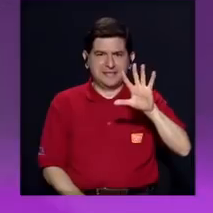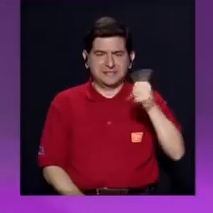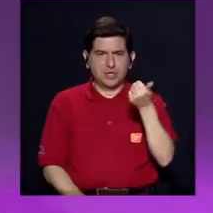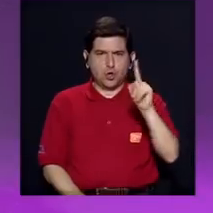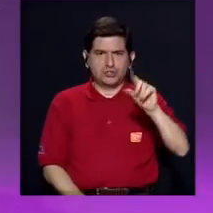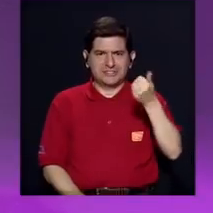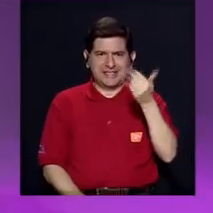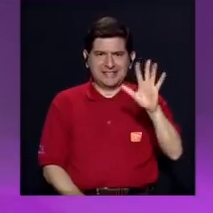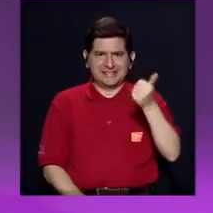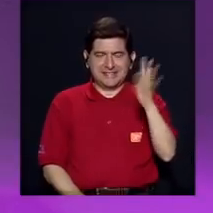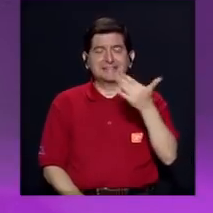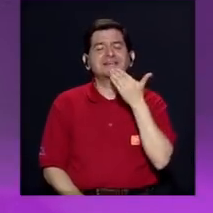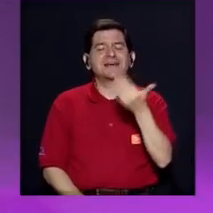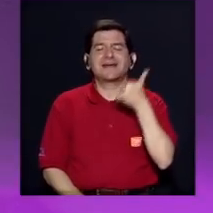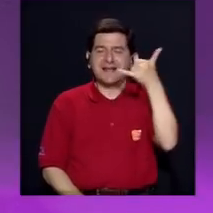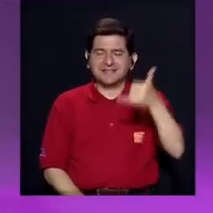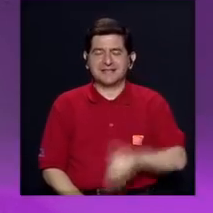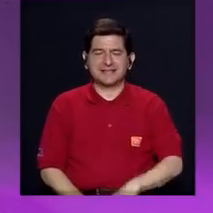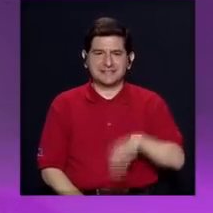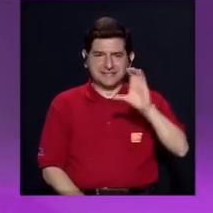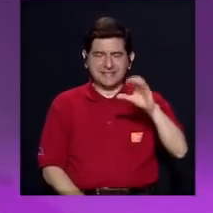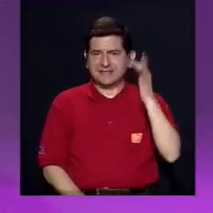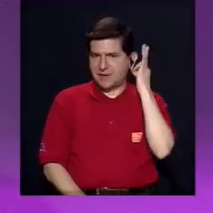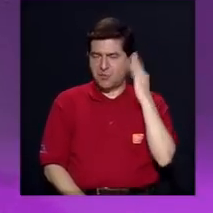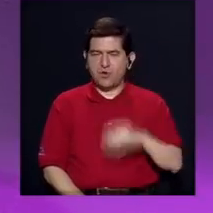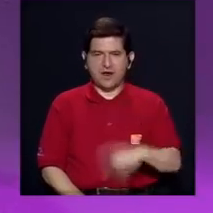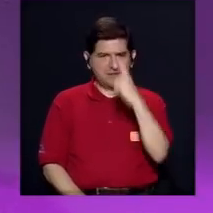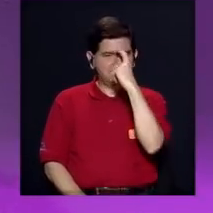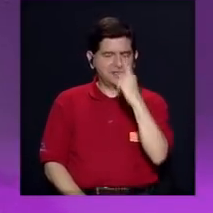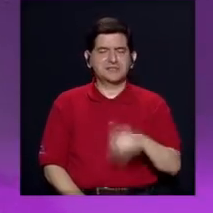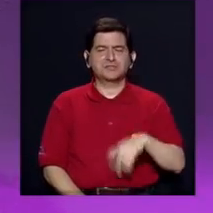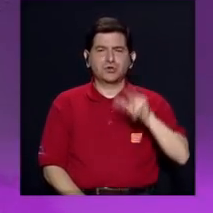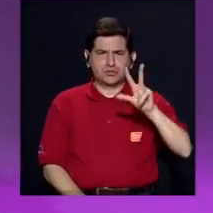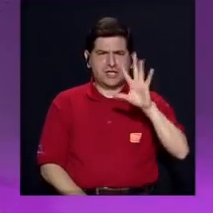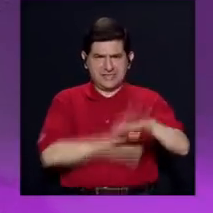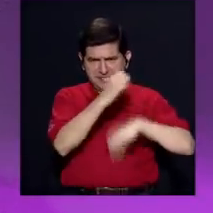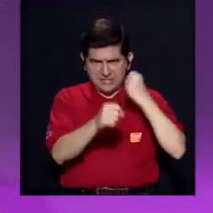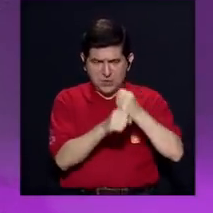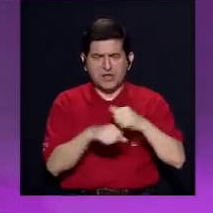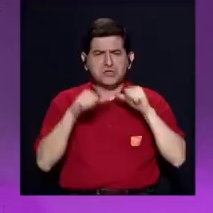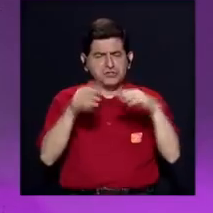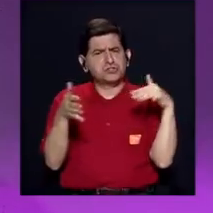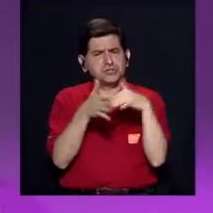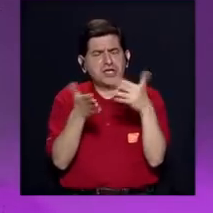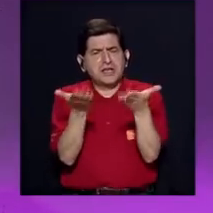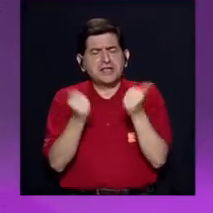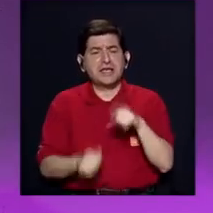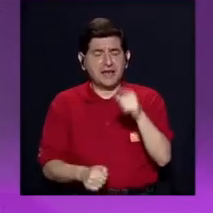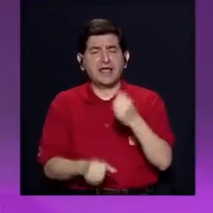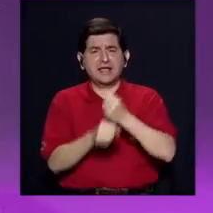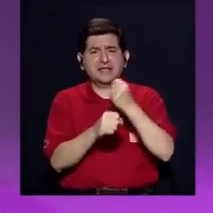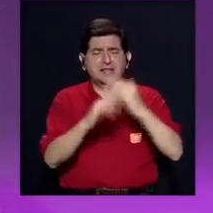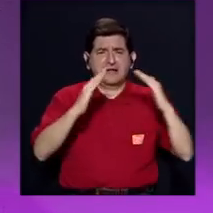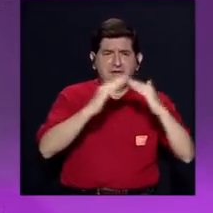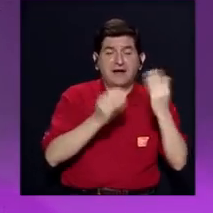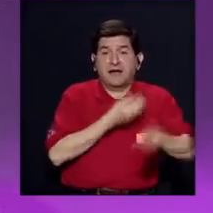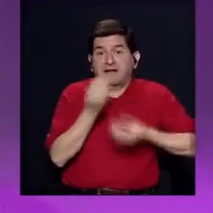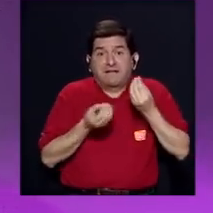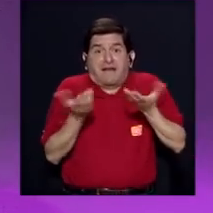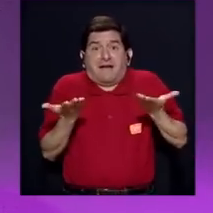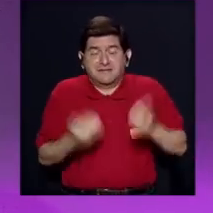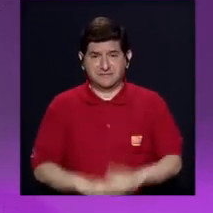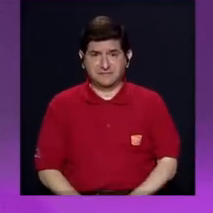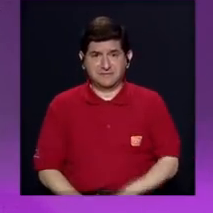15 gracias por llamar no nos llamó doña ciencia de escazú este que ya tiene 35 años quiere continuar estudiando es ama de casa y que puede hacer y